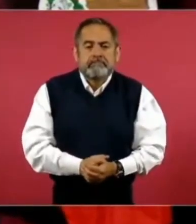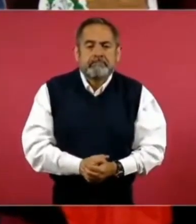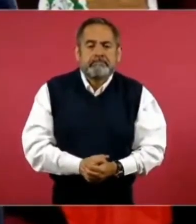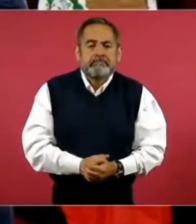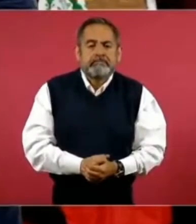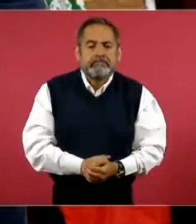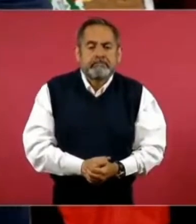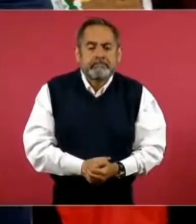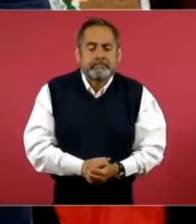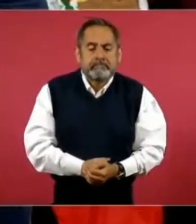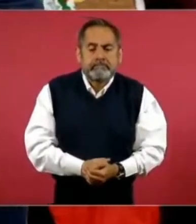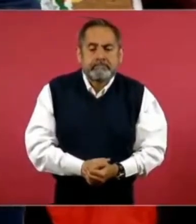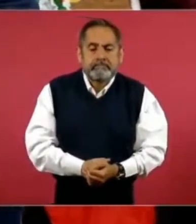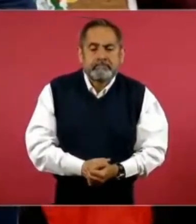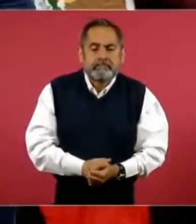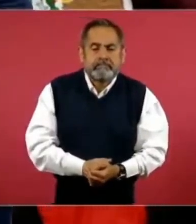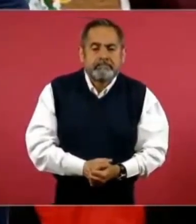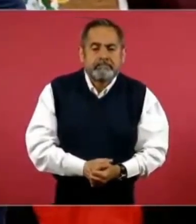Ellos